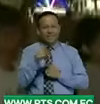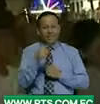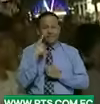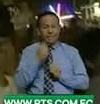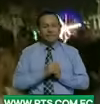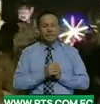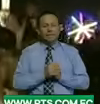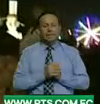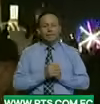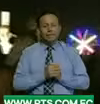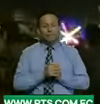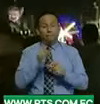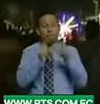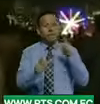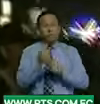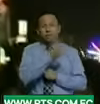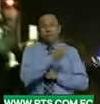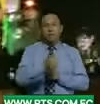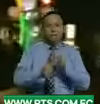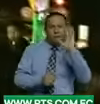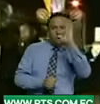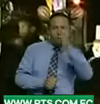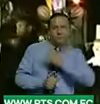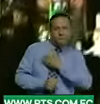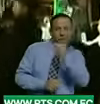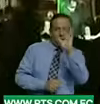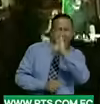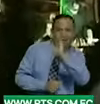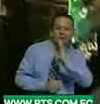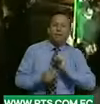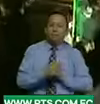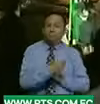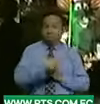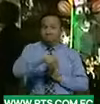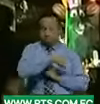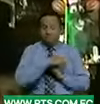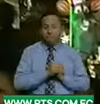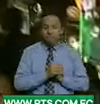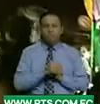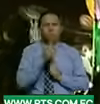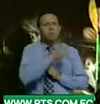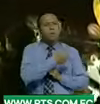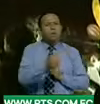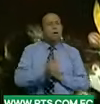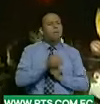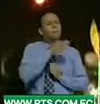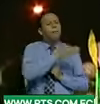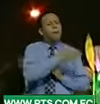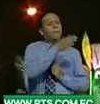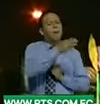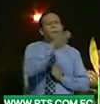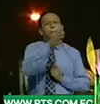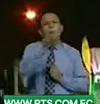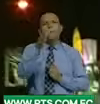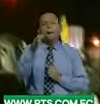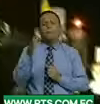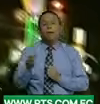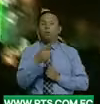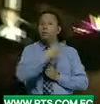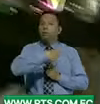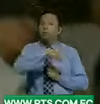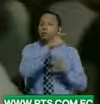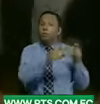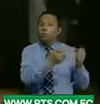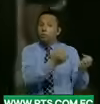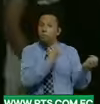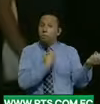nos saludan las personas que están en este momento recorriendo la ruta de los gigantes. Ellos nos han contado